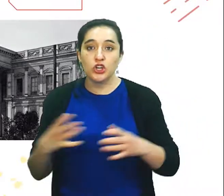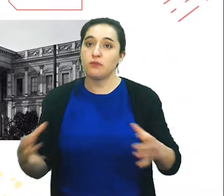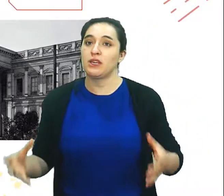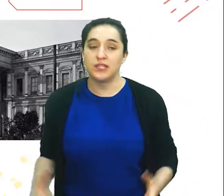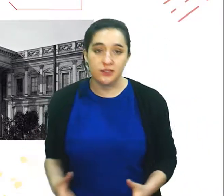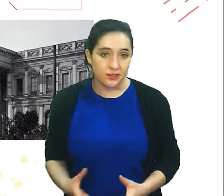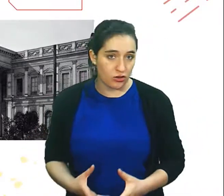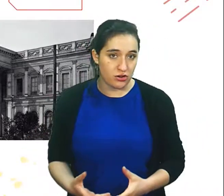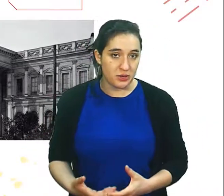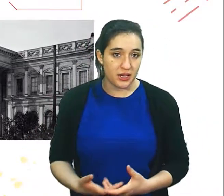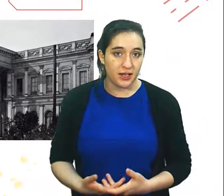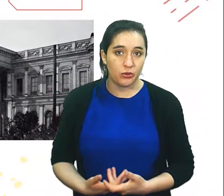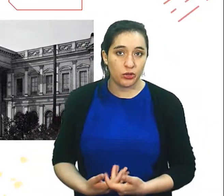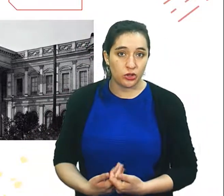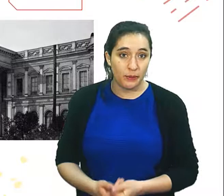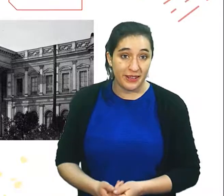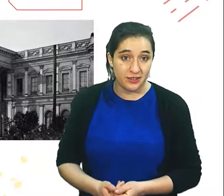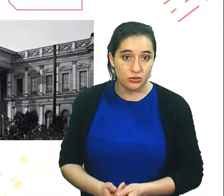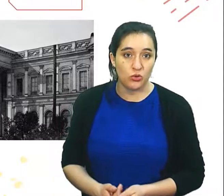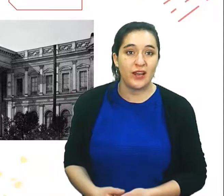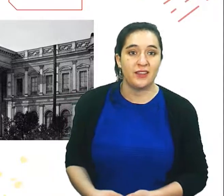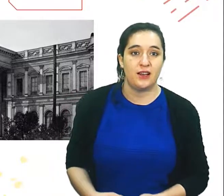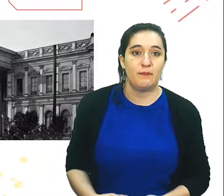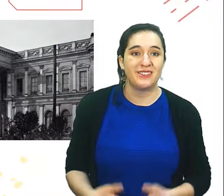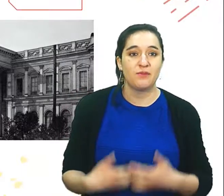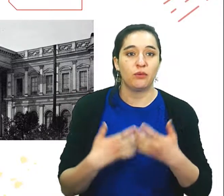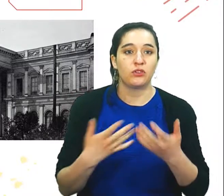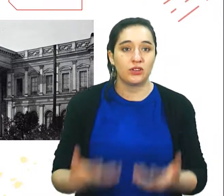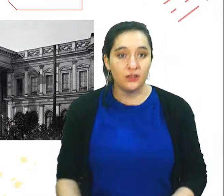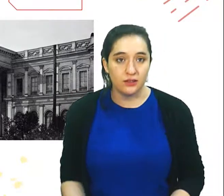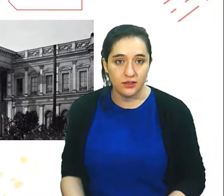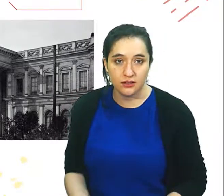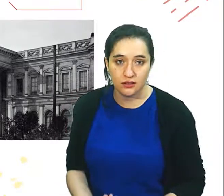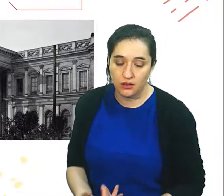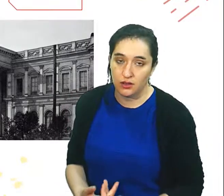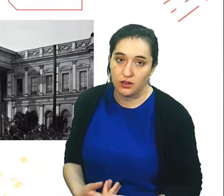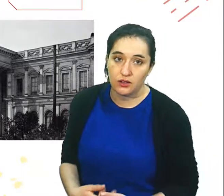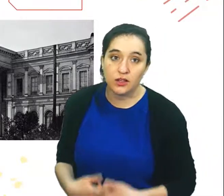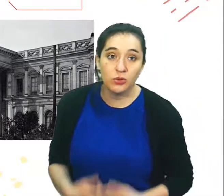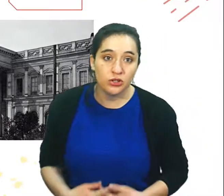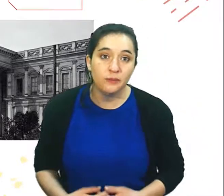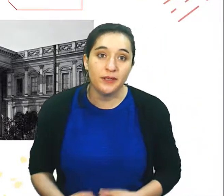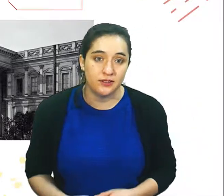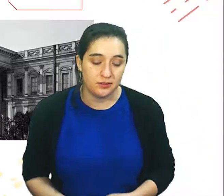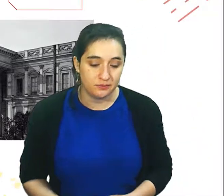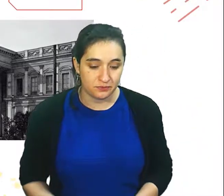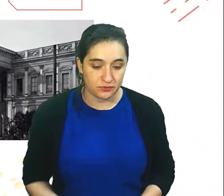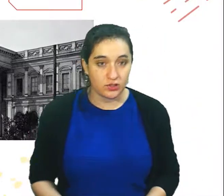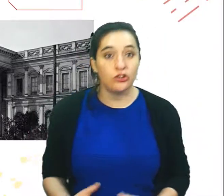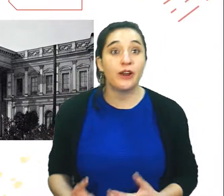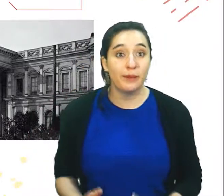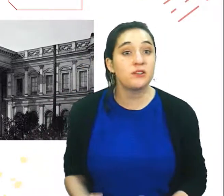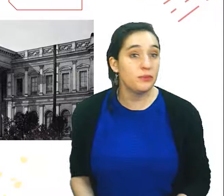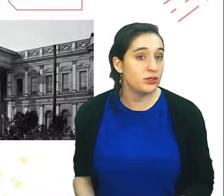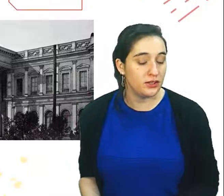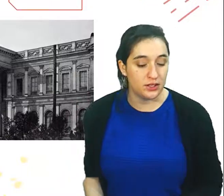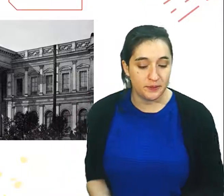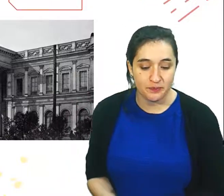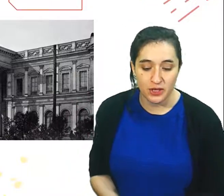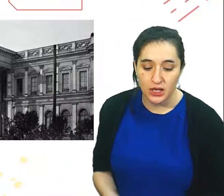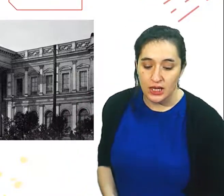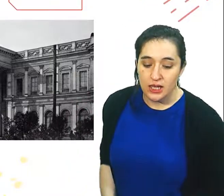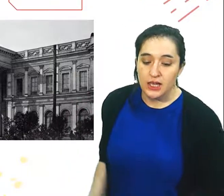una enorme crisis económica en nuestro país, una de las más importantes de nuestro país, si no la más